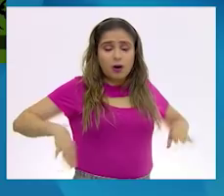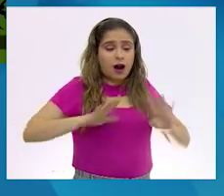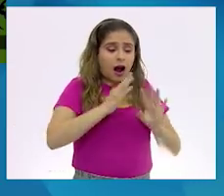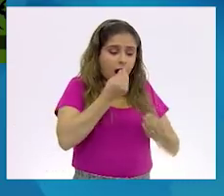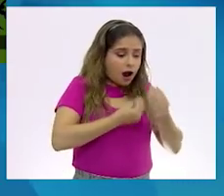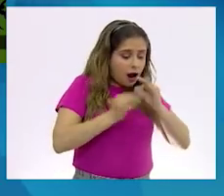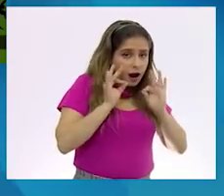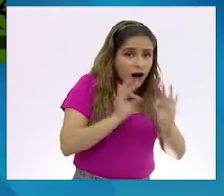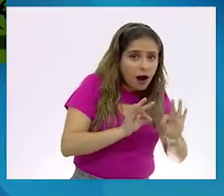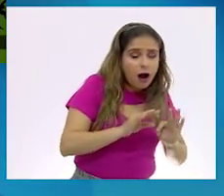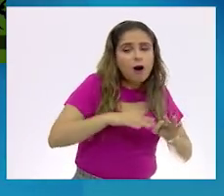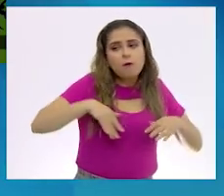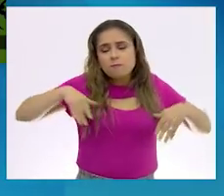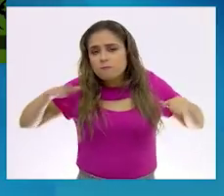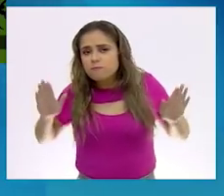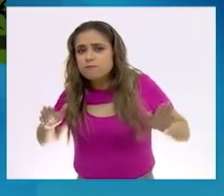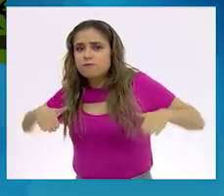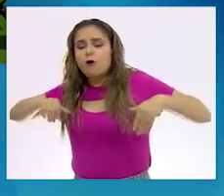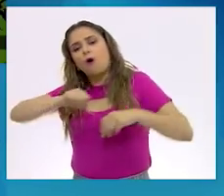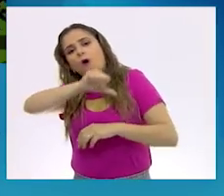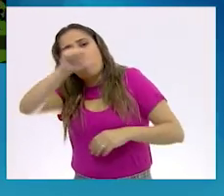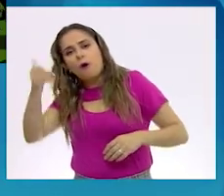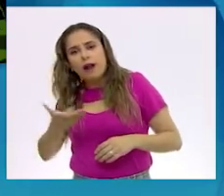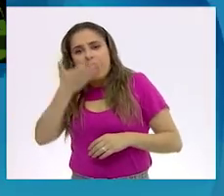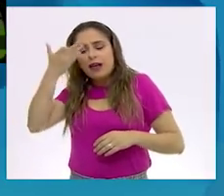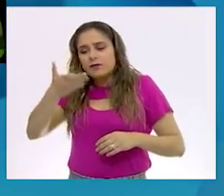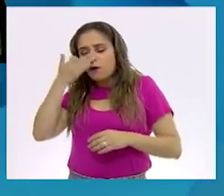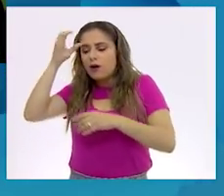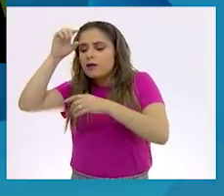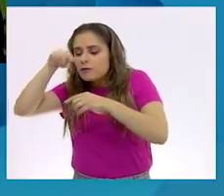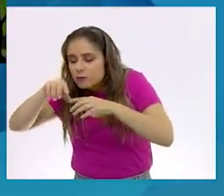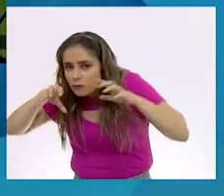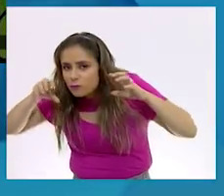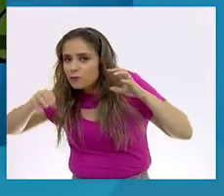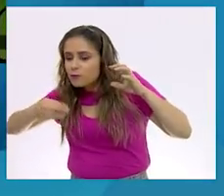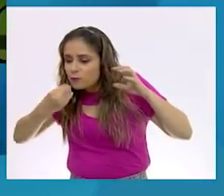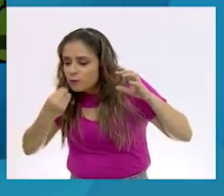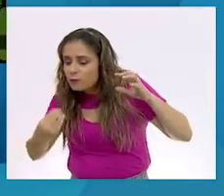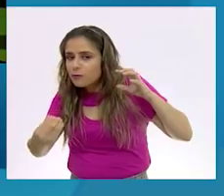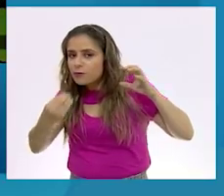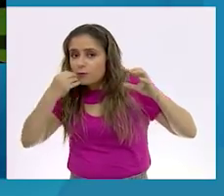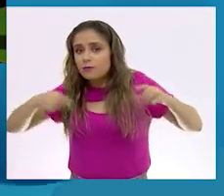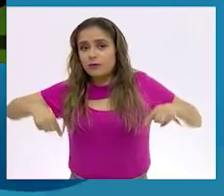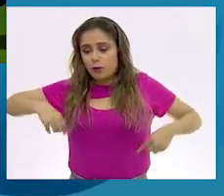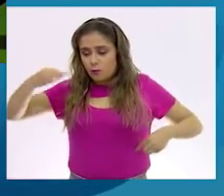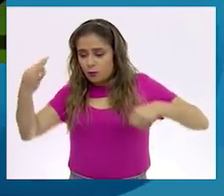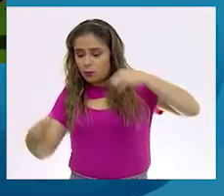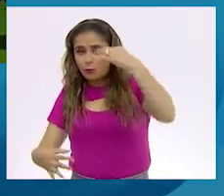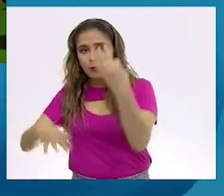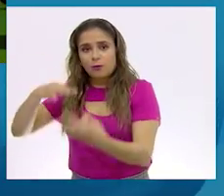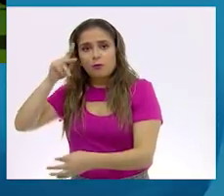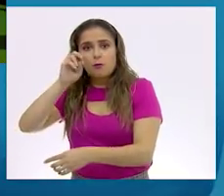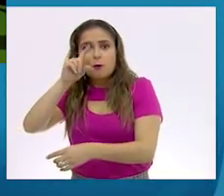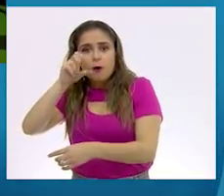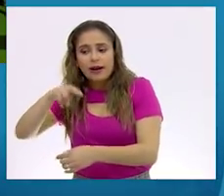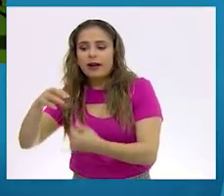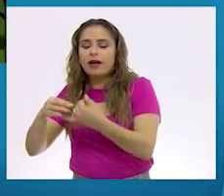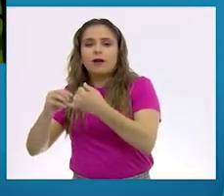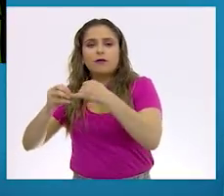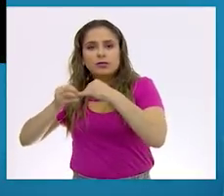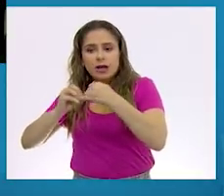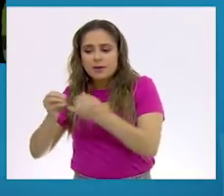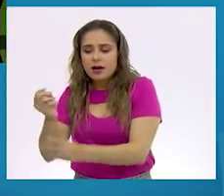el murciélago visita otros cientos de flores. Sin duda, esta relación muestra los principios fundamentales de la vida, es decir,